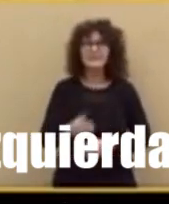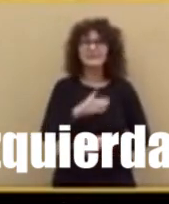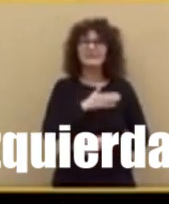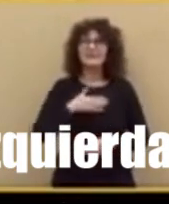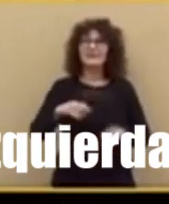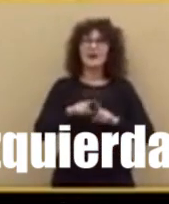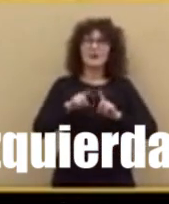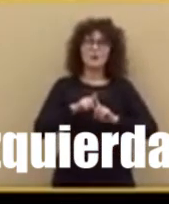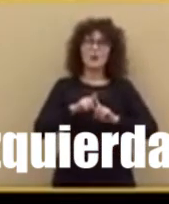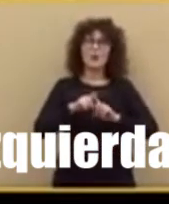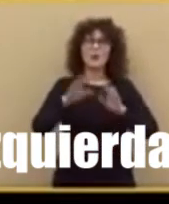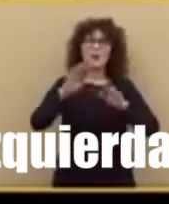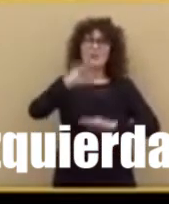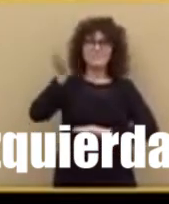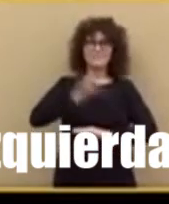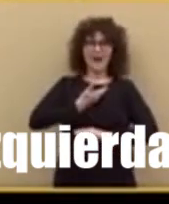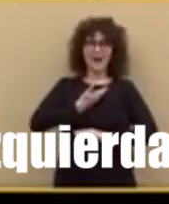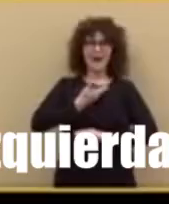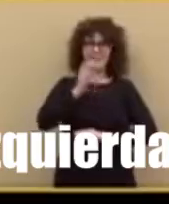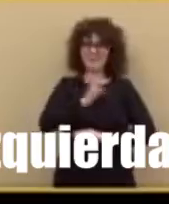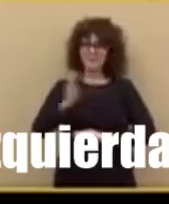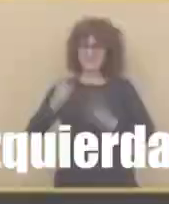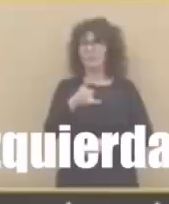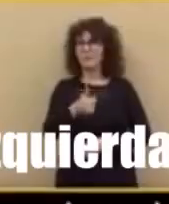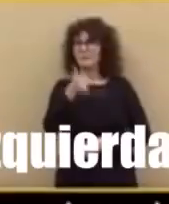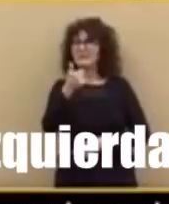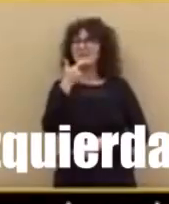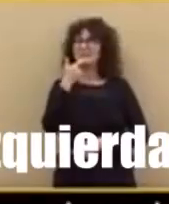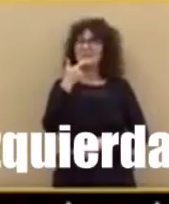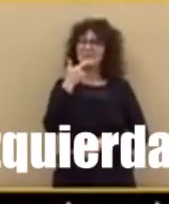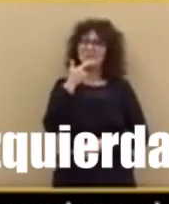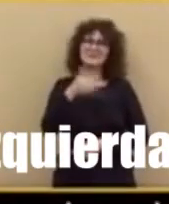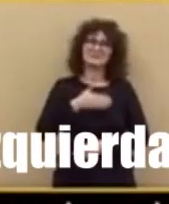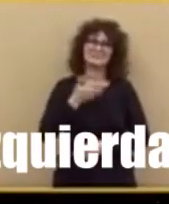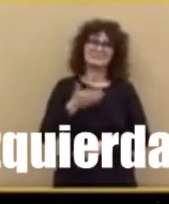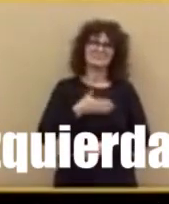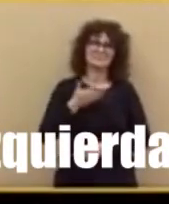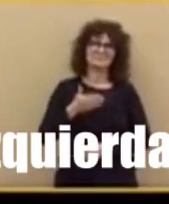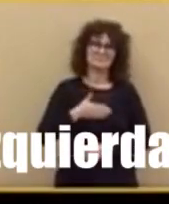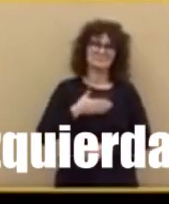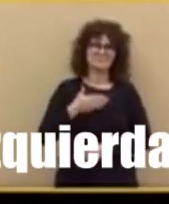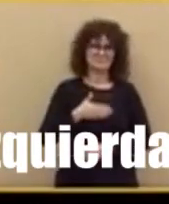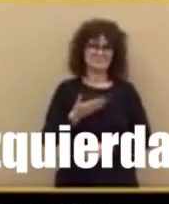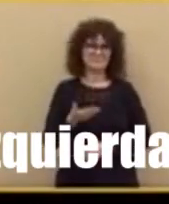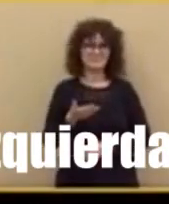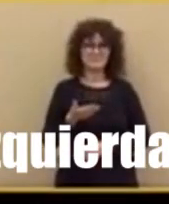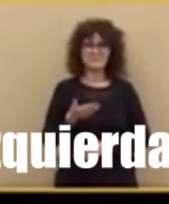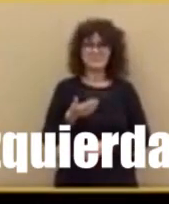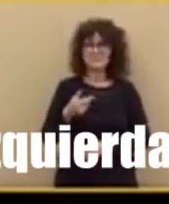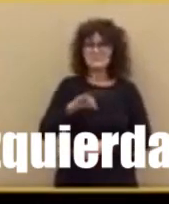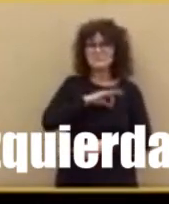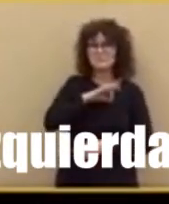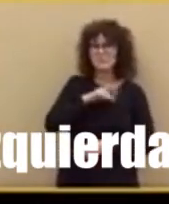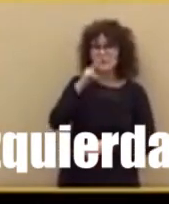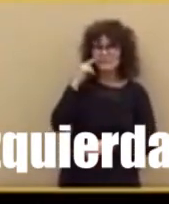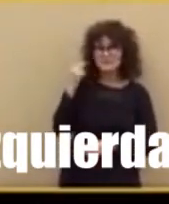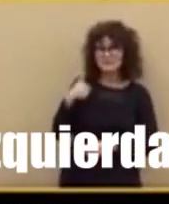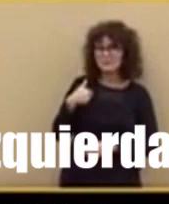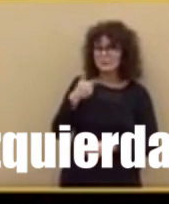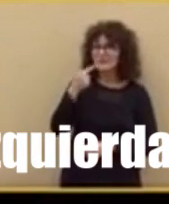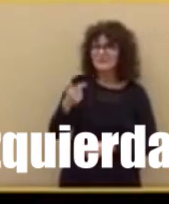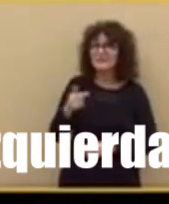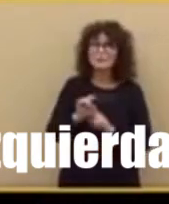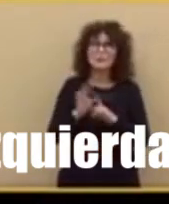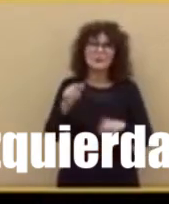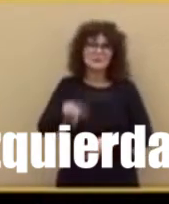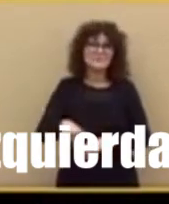PP y ha acabado de monosabio de Pablo Iglesias. Señora Abascal, le diré claramente lo que es esta moción. Es una mentira